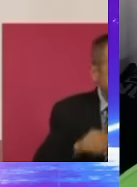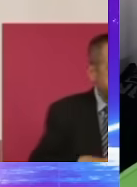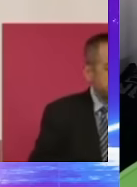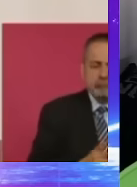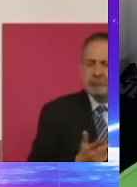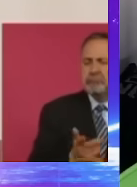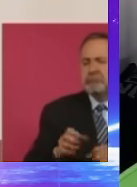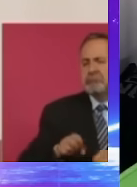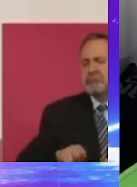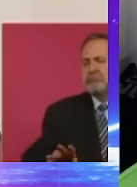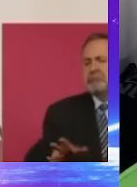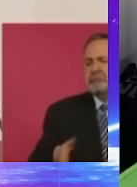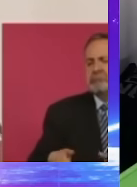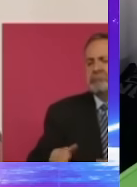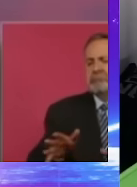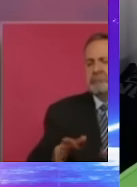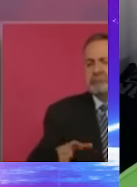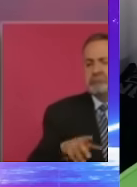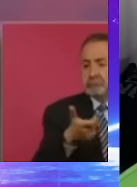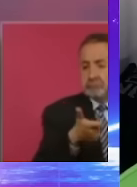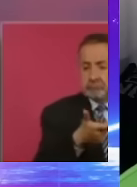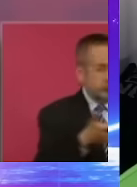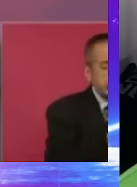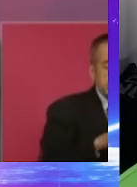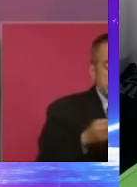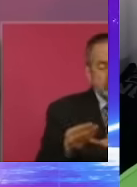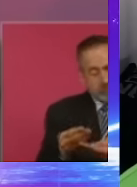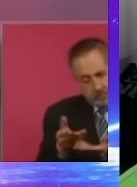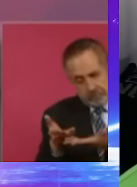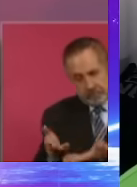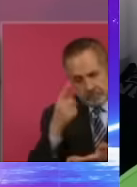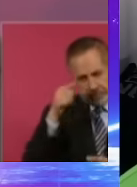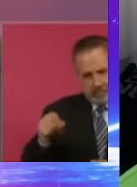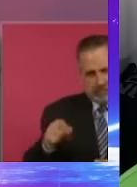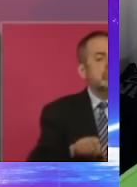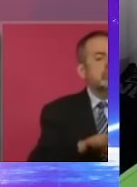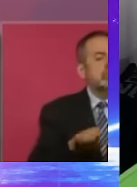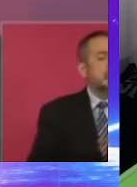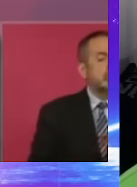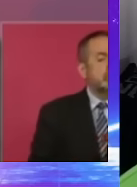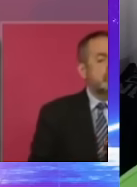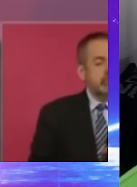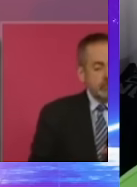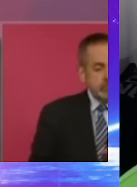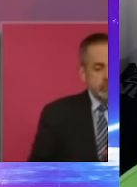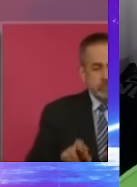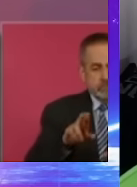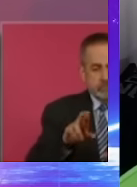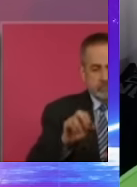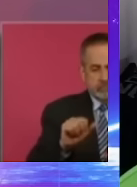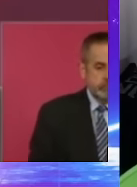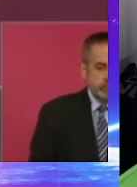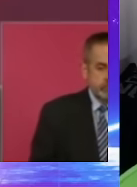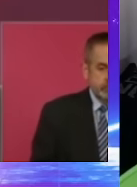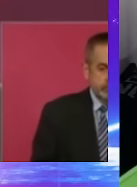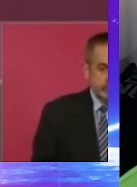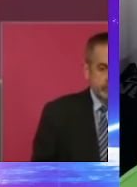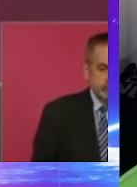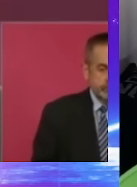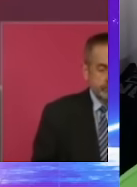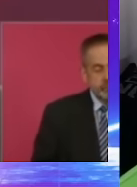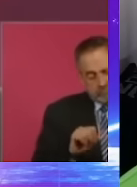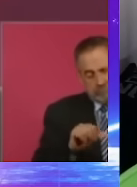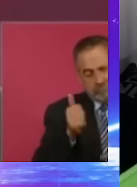libertad y les devuelven los bienes robados como fue el caso de Raúl Salinas